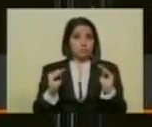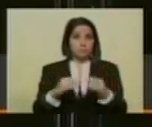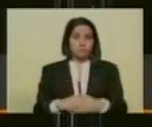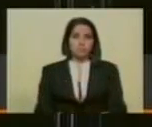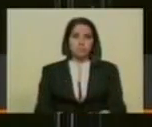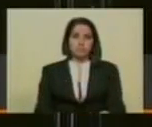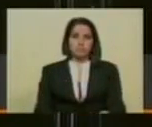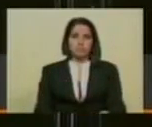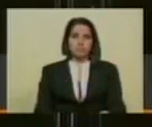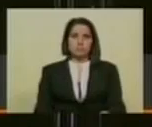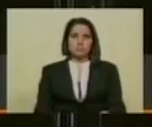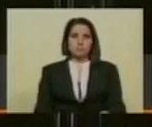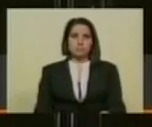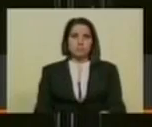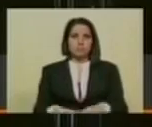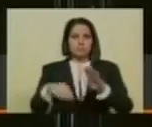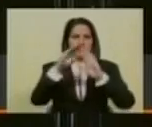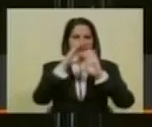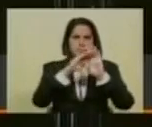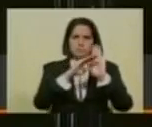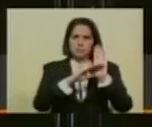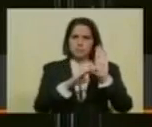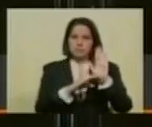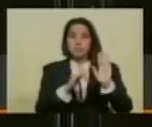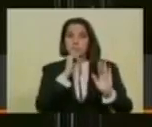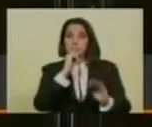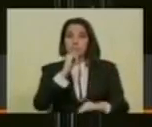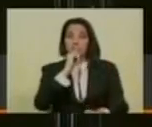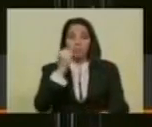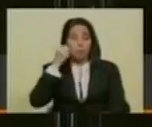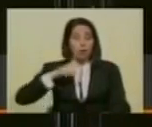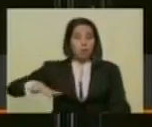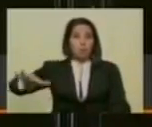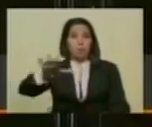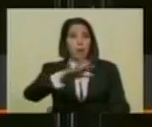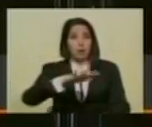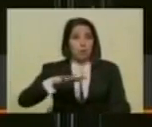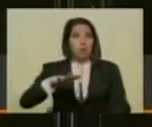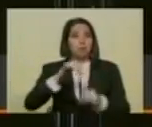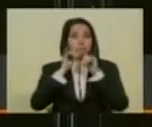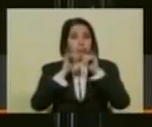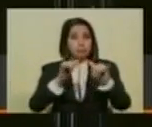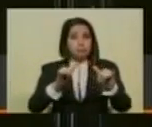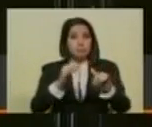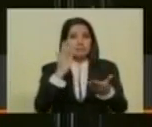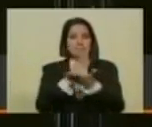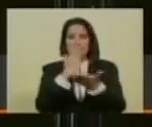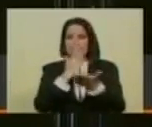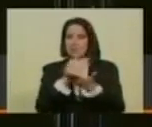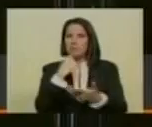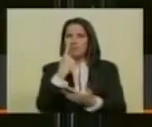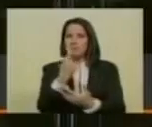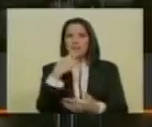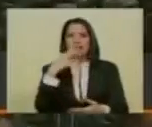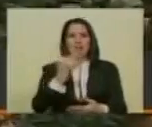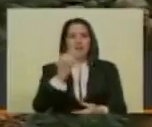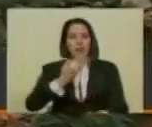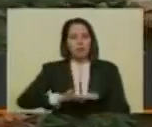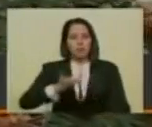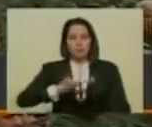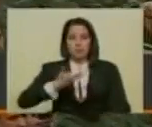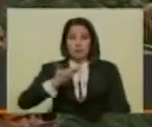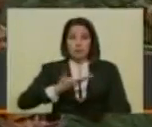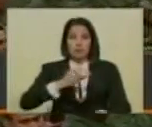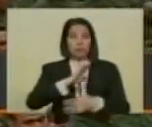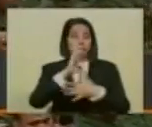las calificamos, se las informamos a nuestro pueblo. Siempre hay que actuar con la verdad. Uno de los